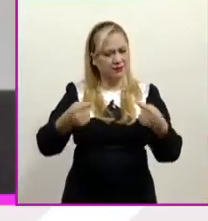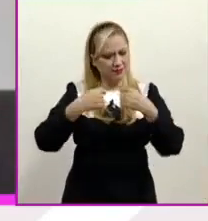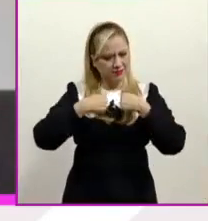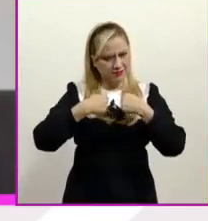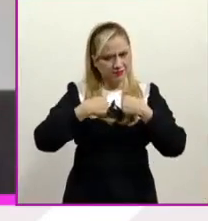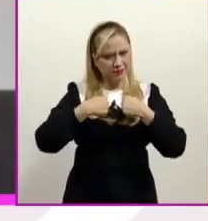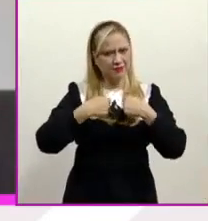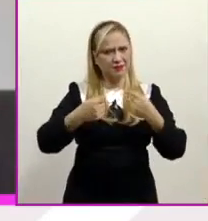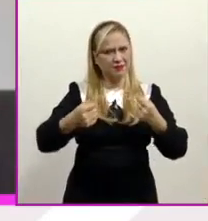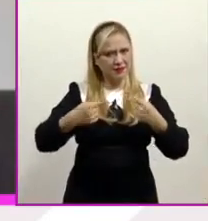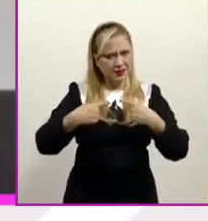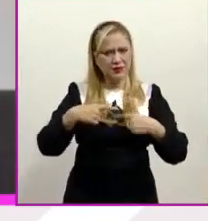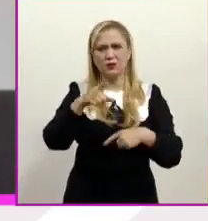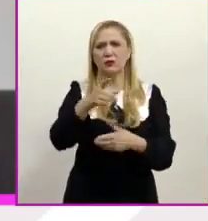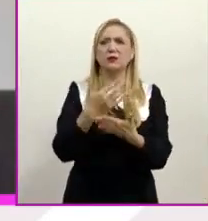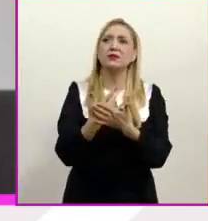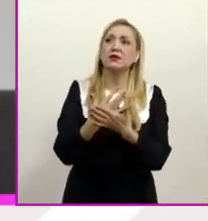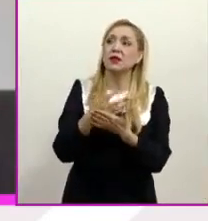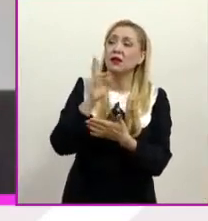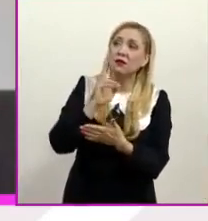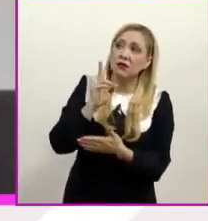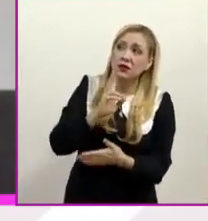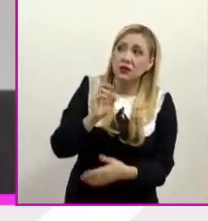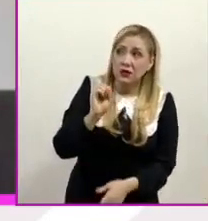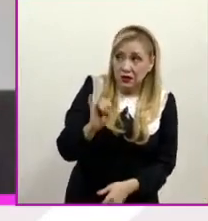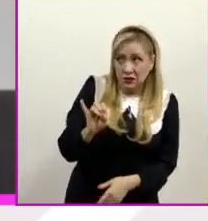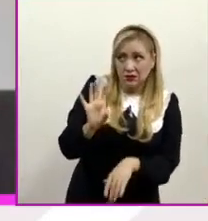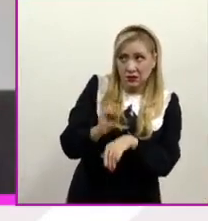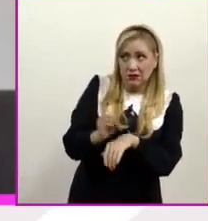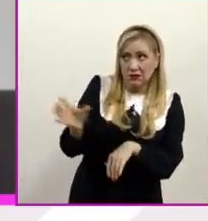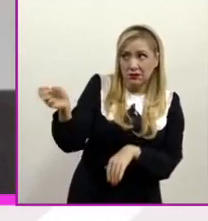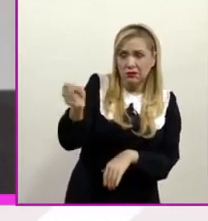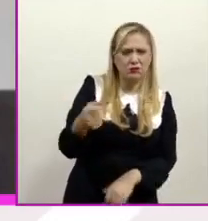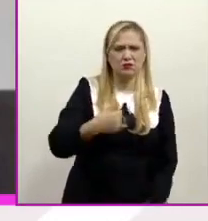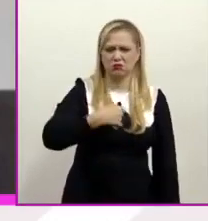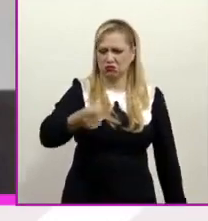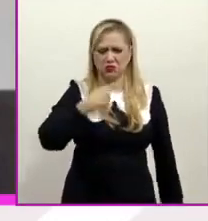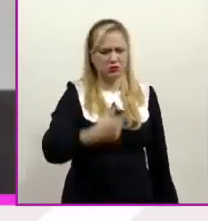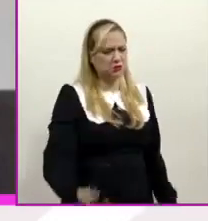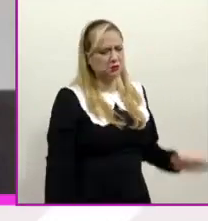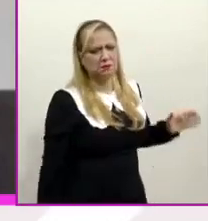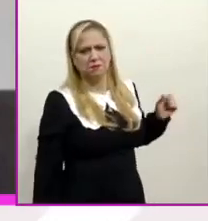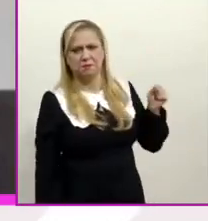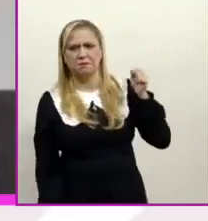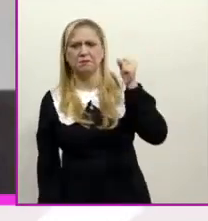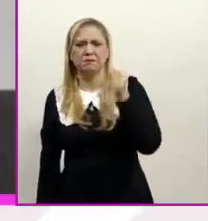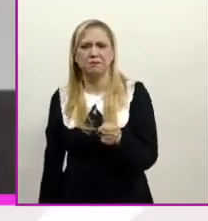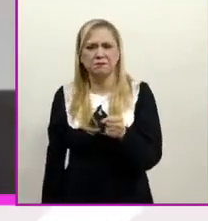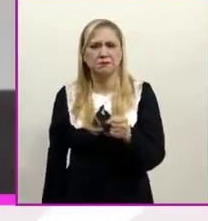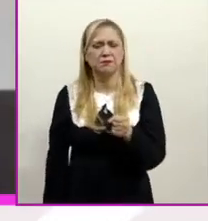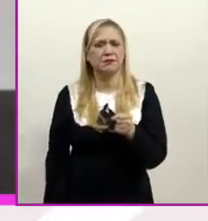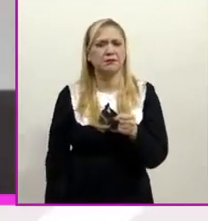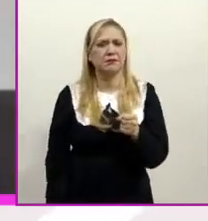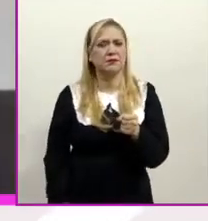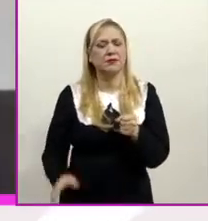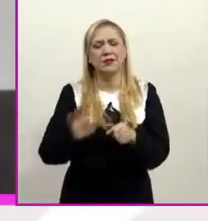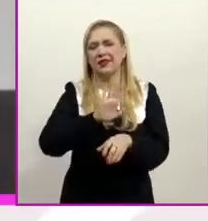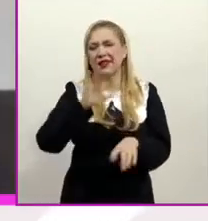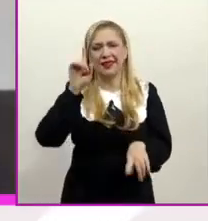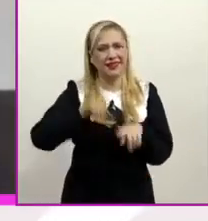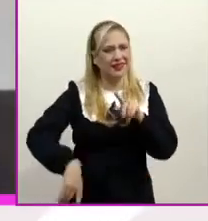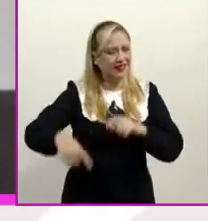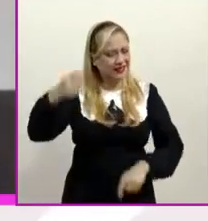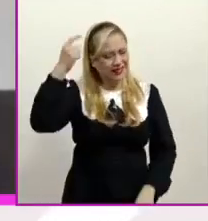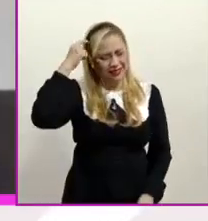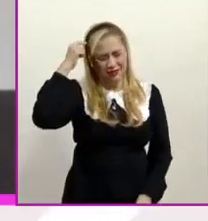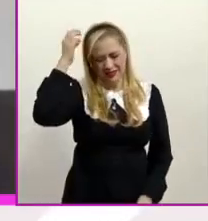a que venga la autoridad a ponerte las cuotas. Pónganse autocuotas y entiendan por qué. Quítense de la cabeza